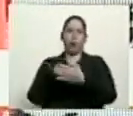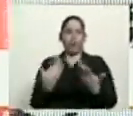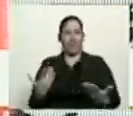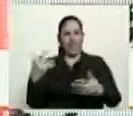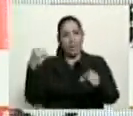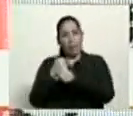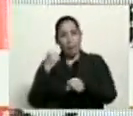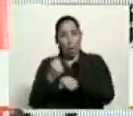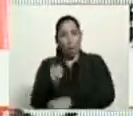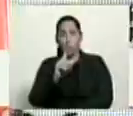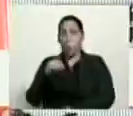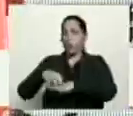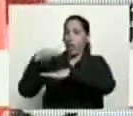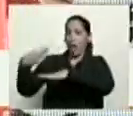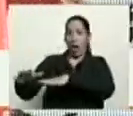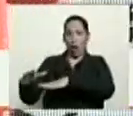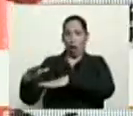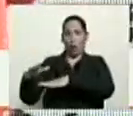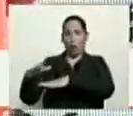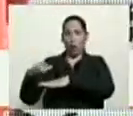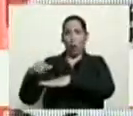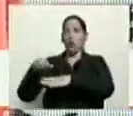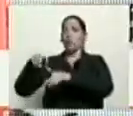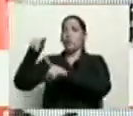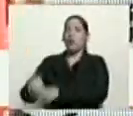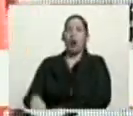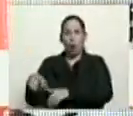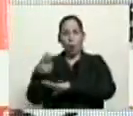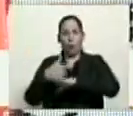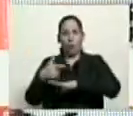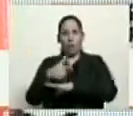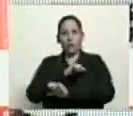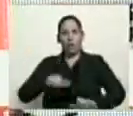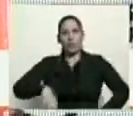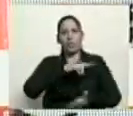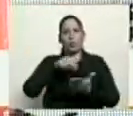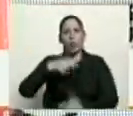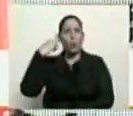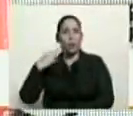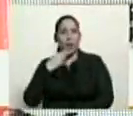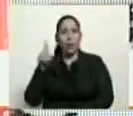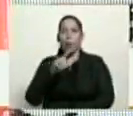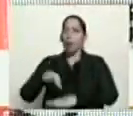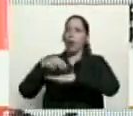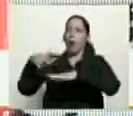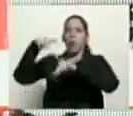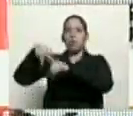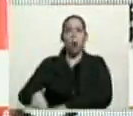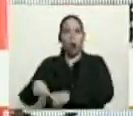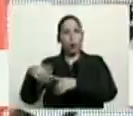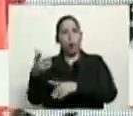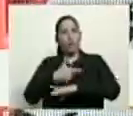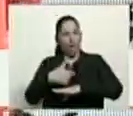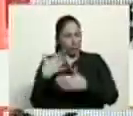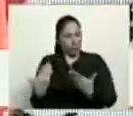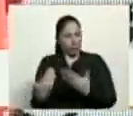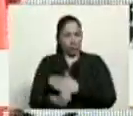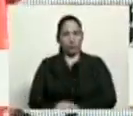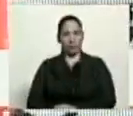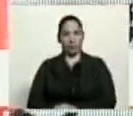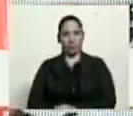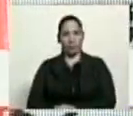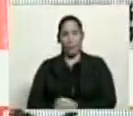no dejaron que tumbáramos el gobierno. La Fuerza Armada Armada Nacional Bolivariana no dejó que tumbáramos el gobierno. Por